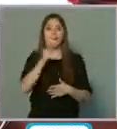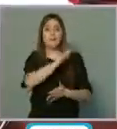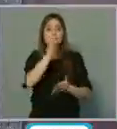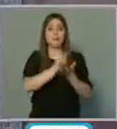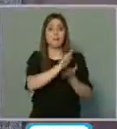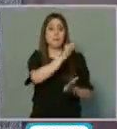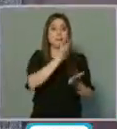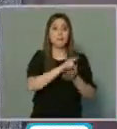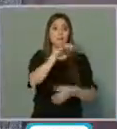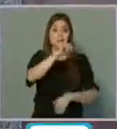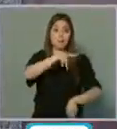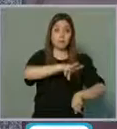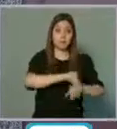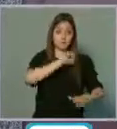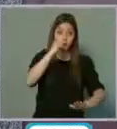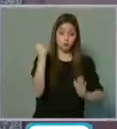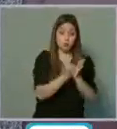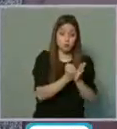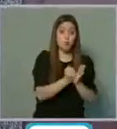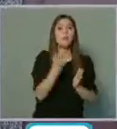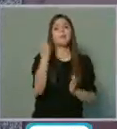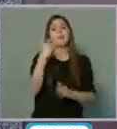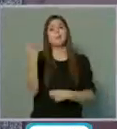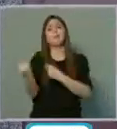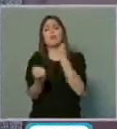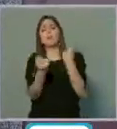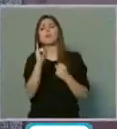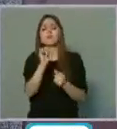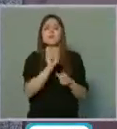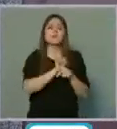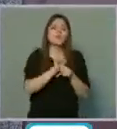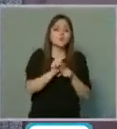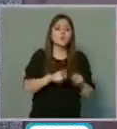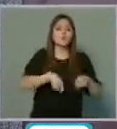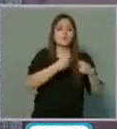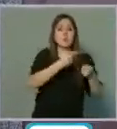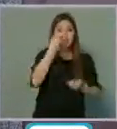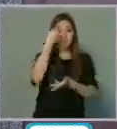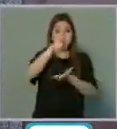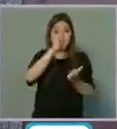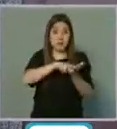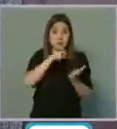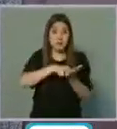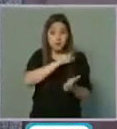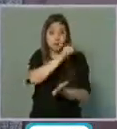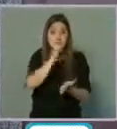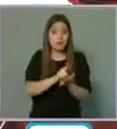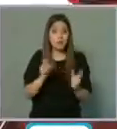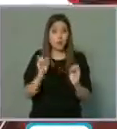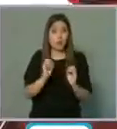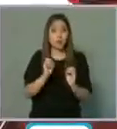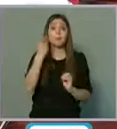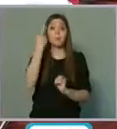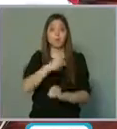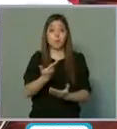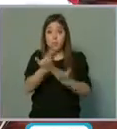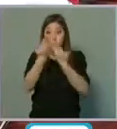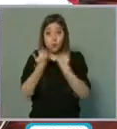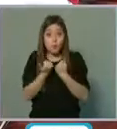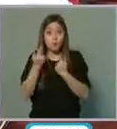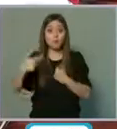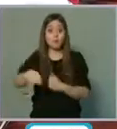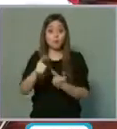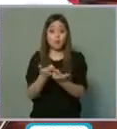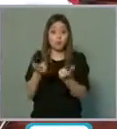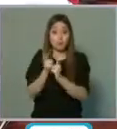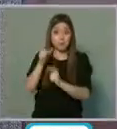ha tenido algunas acciones, órdenes ejecutivas y demás, pero no ha habido cambios legislativos importantes. Entonces, esto complicaría aún más el proyecto de Donald